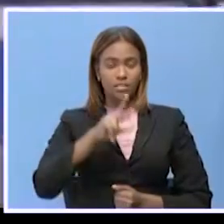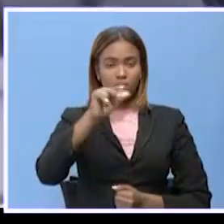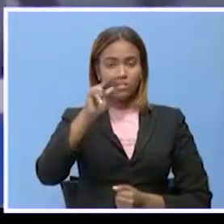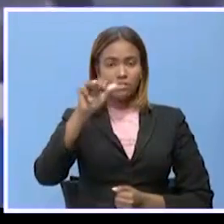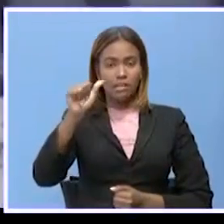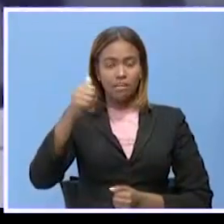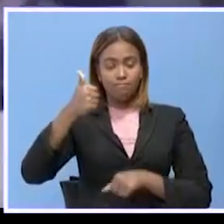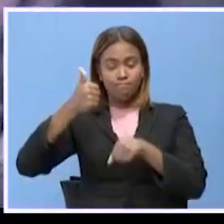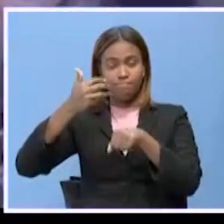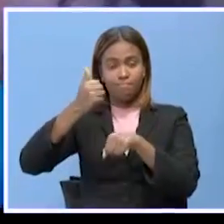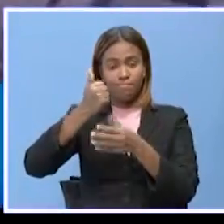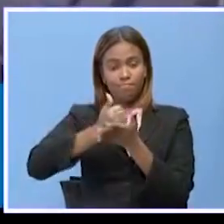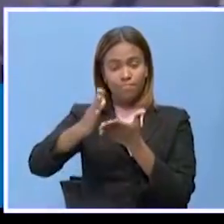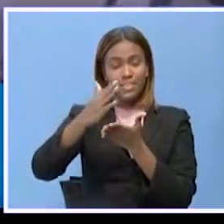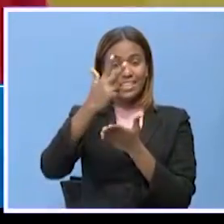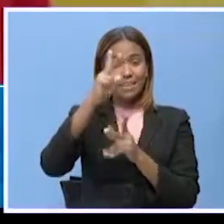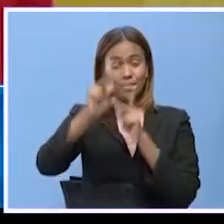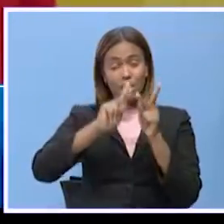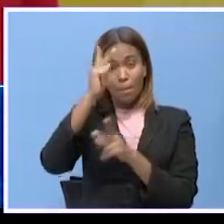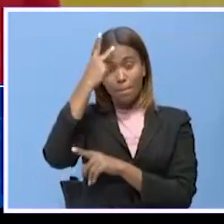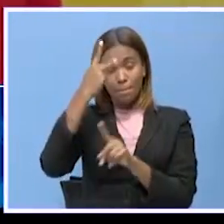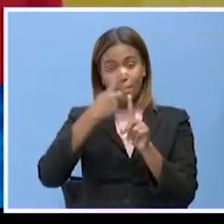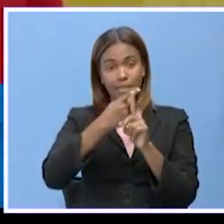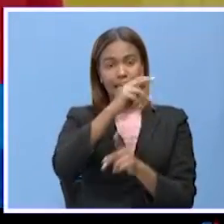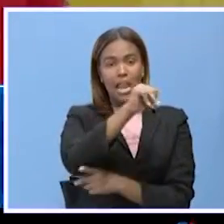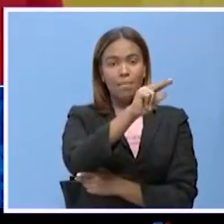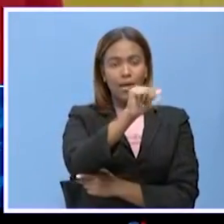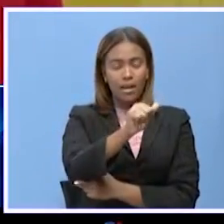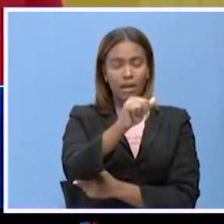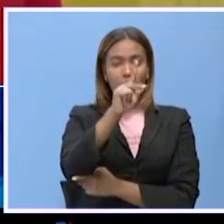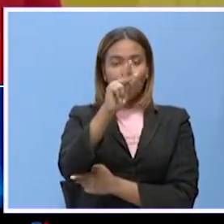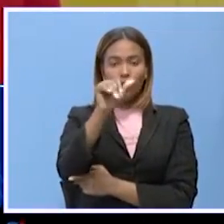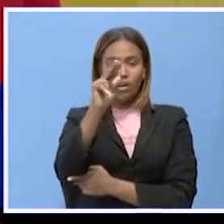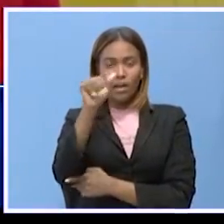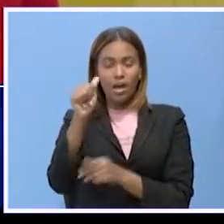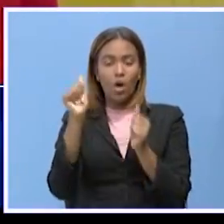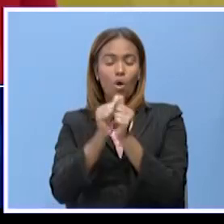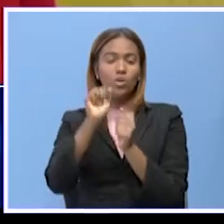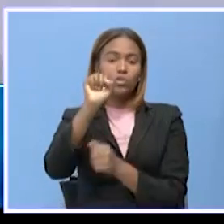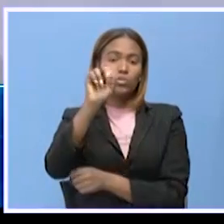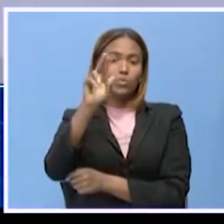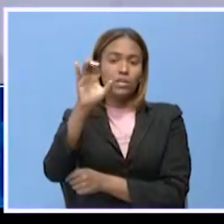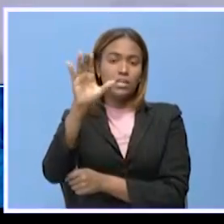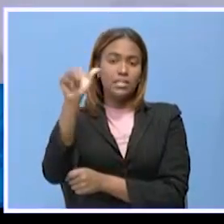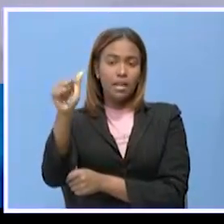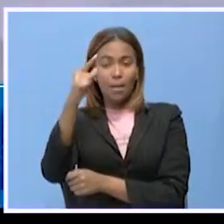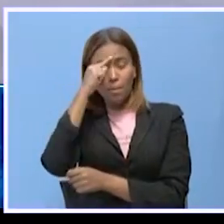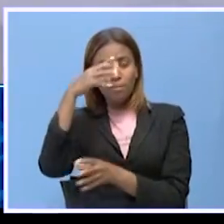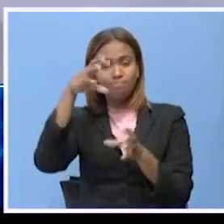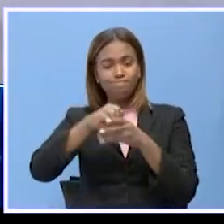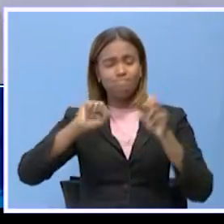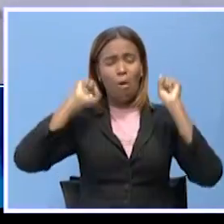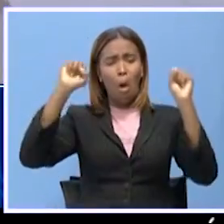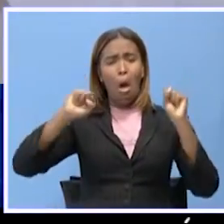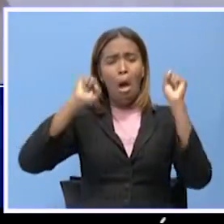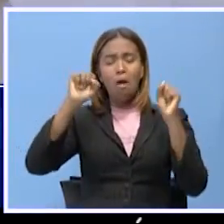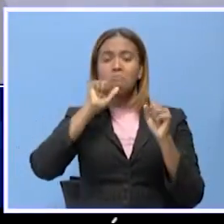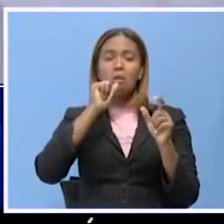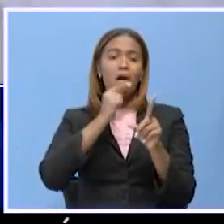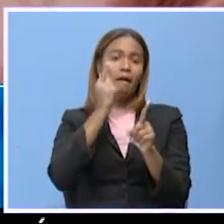Rusia ha expulsado a 3 diplomáticos de Alemania, Polonia y Suecia por participar en manifestaciones